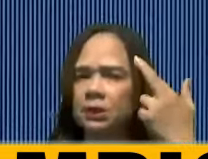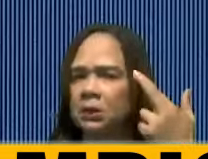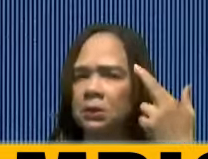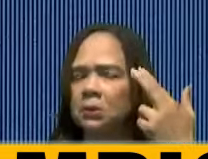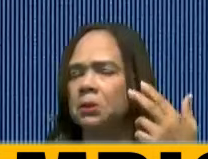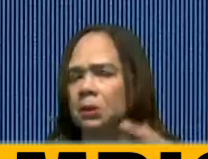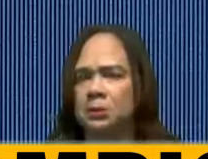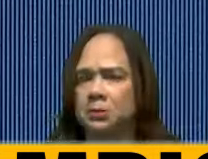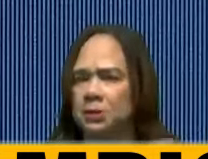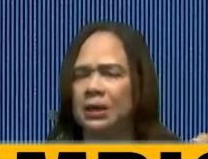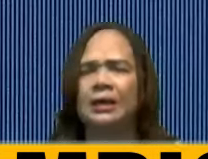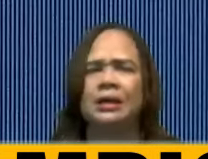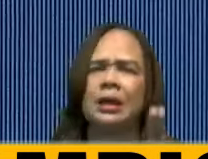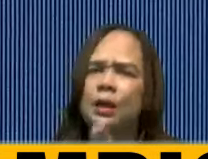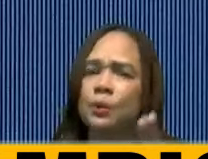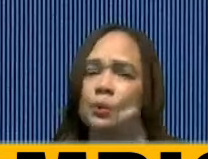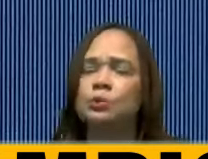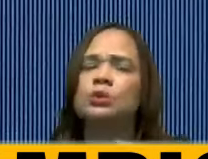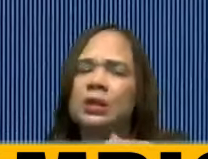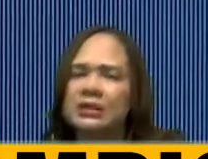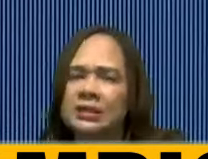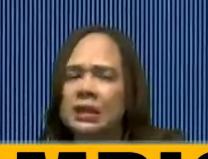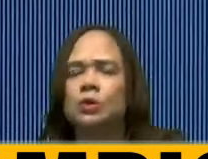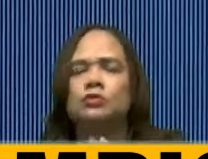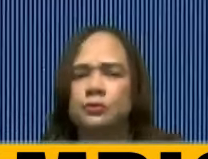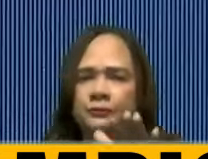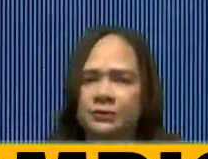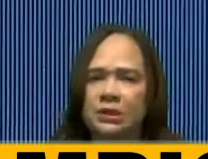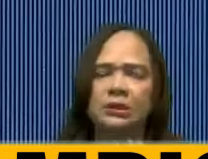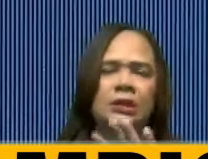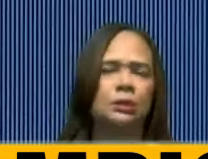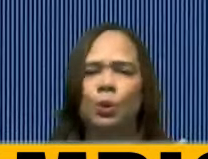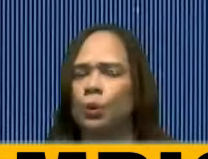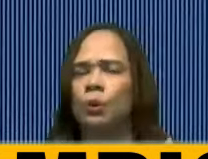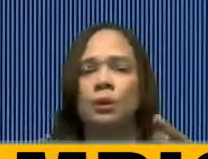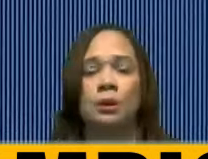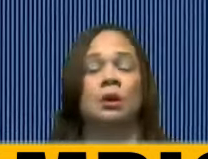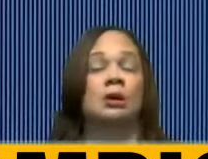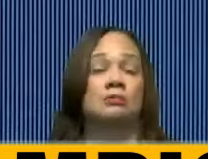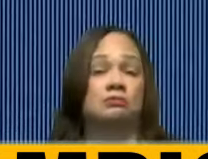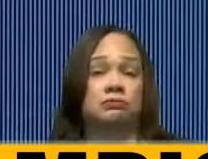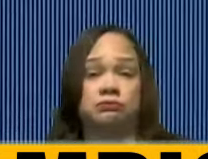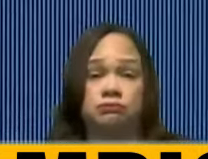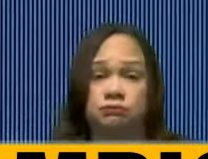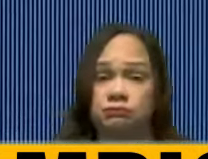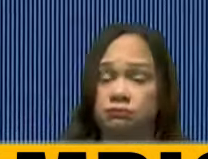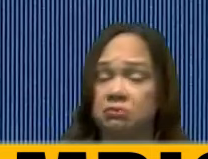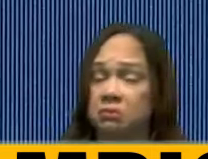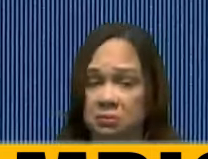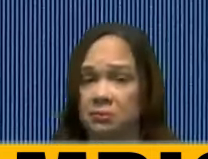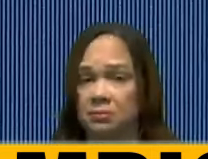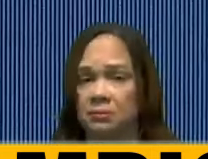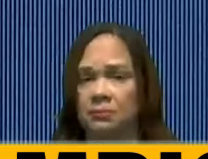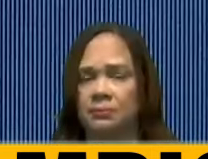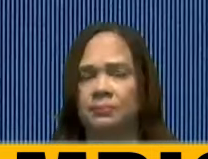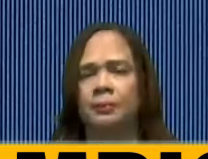del mundo es el manejo pulcro y eficiente de todo lo que tiene que ver con el gasto público y